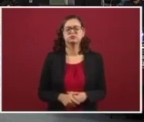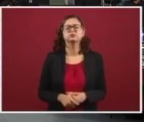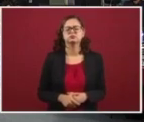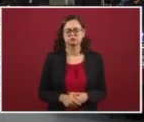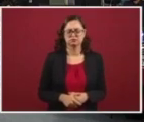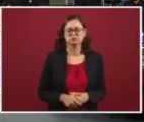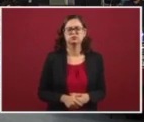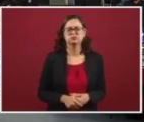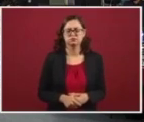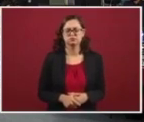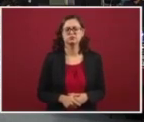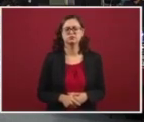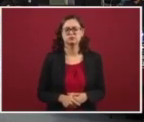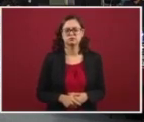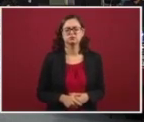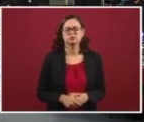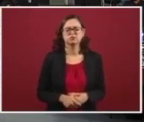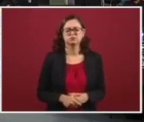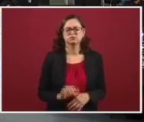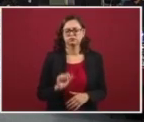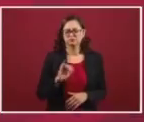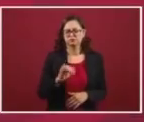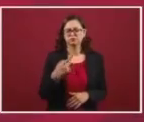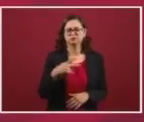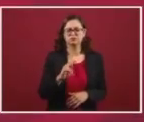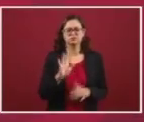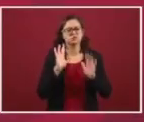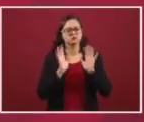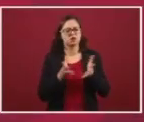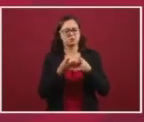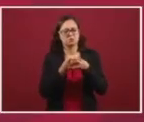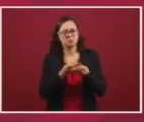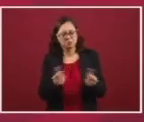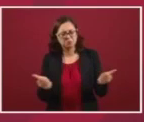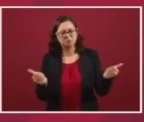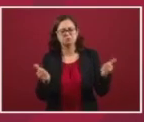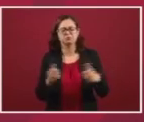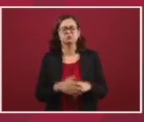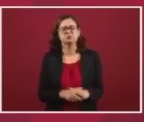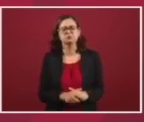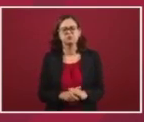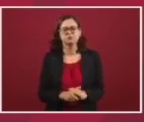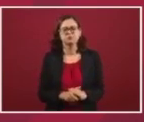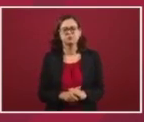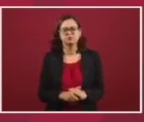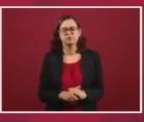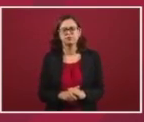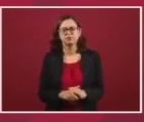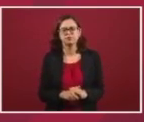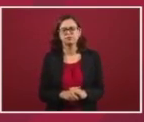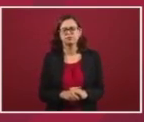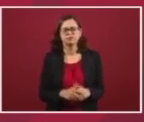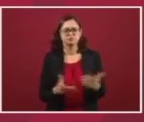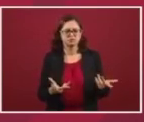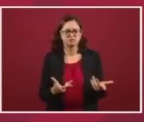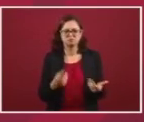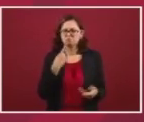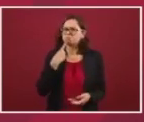pero ya se resolvió en el sentido de que hubo un reclamo